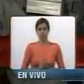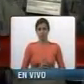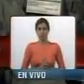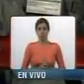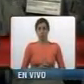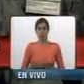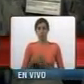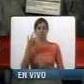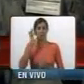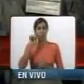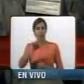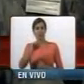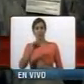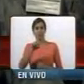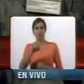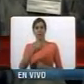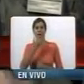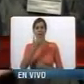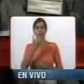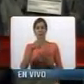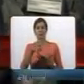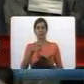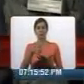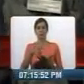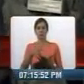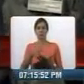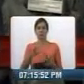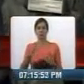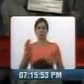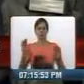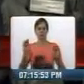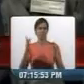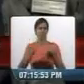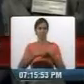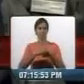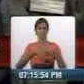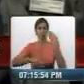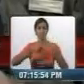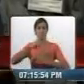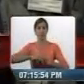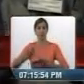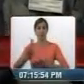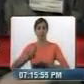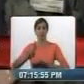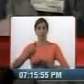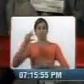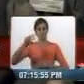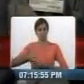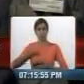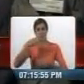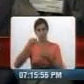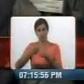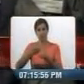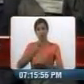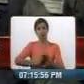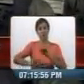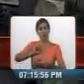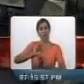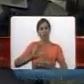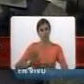Creo que allí una actuación proporcionada del Plan República y evitamos que pasara